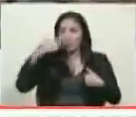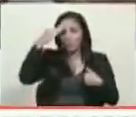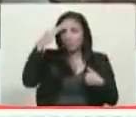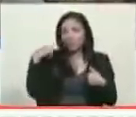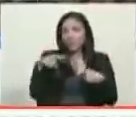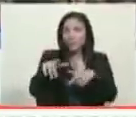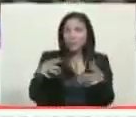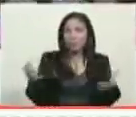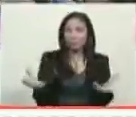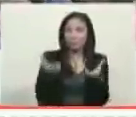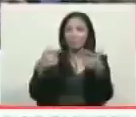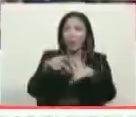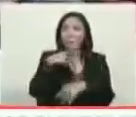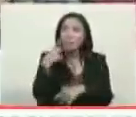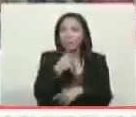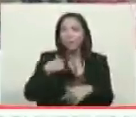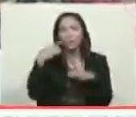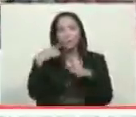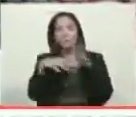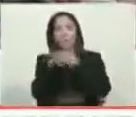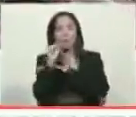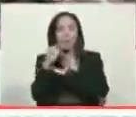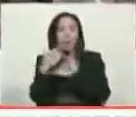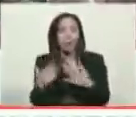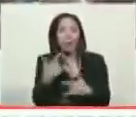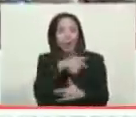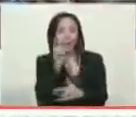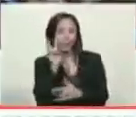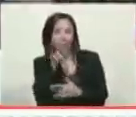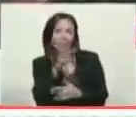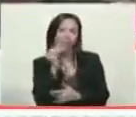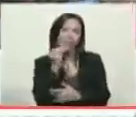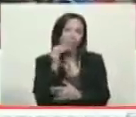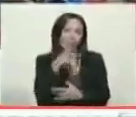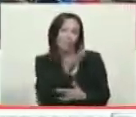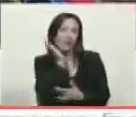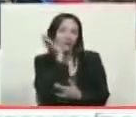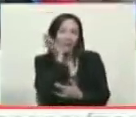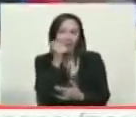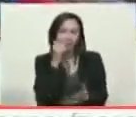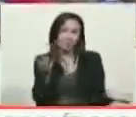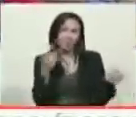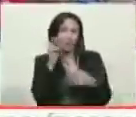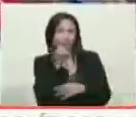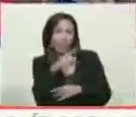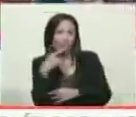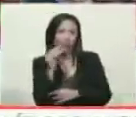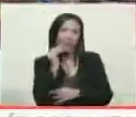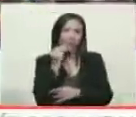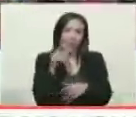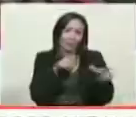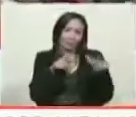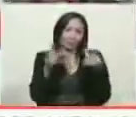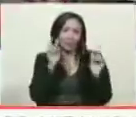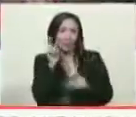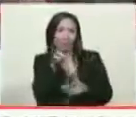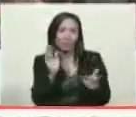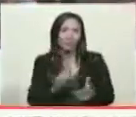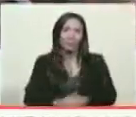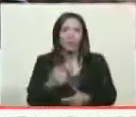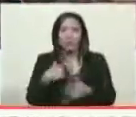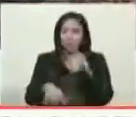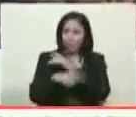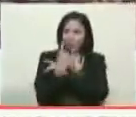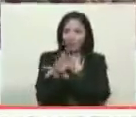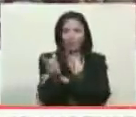política, hemos aprendido a reconocer a un bolsa a 100 metros de distancia. De manera que no nos engañó a nosotros,